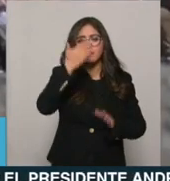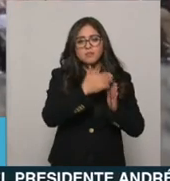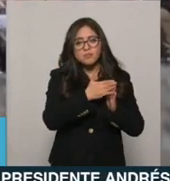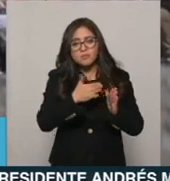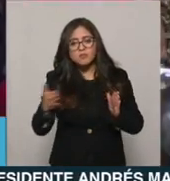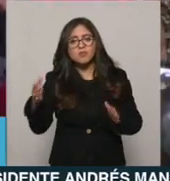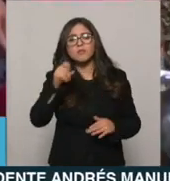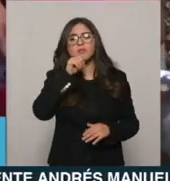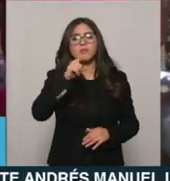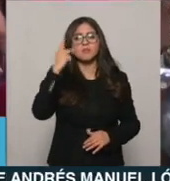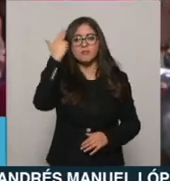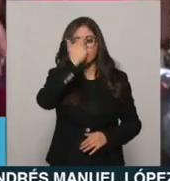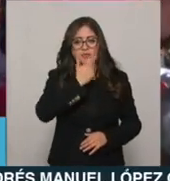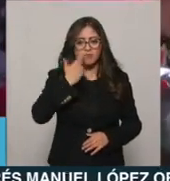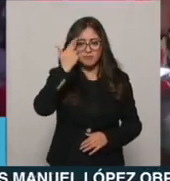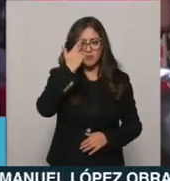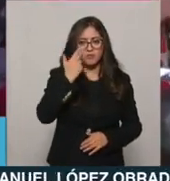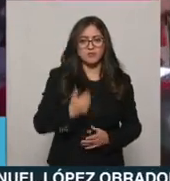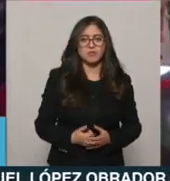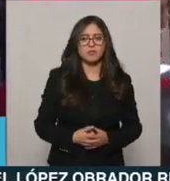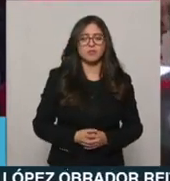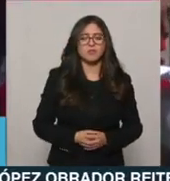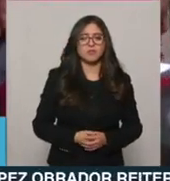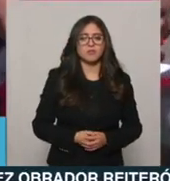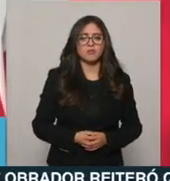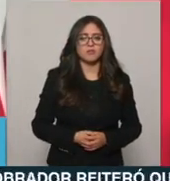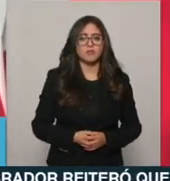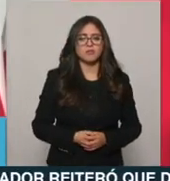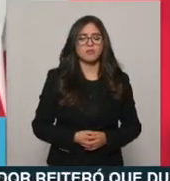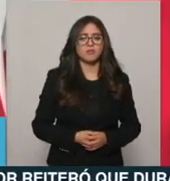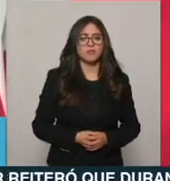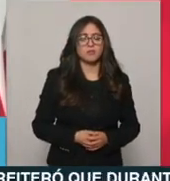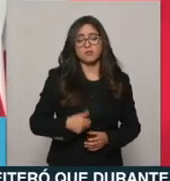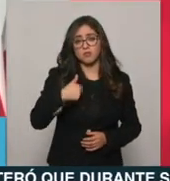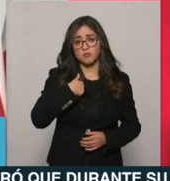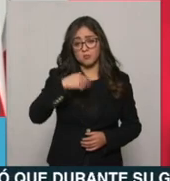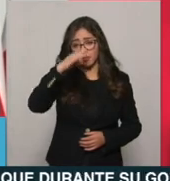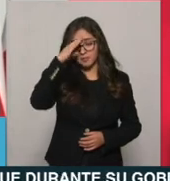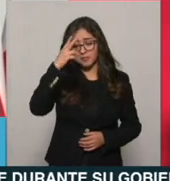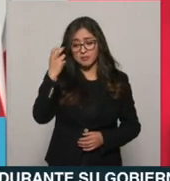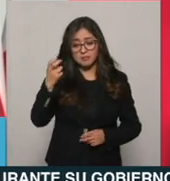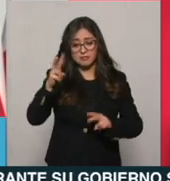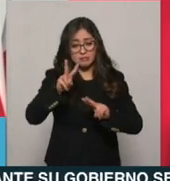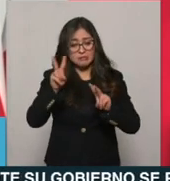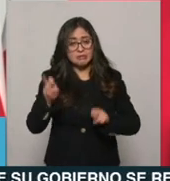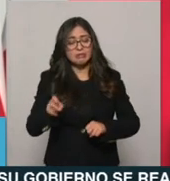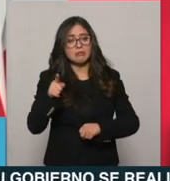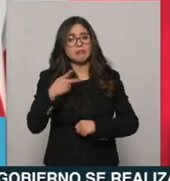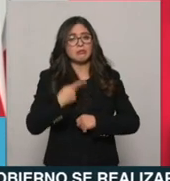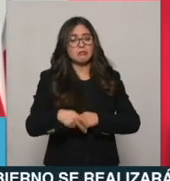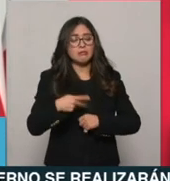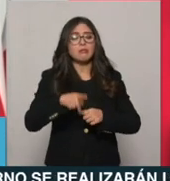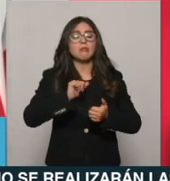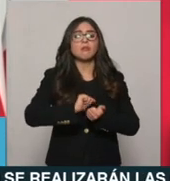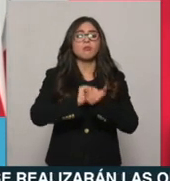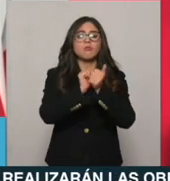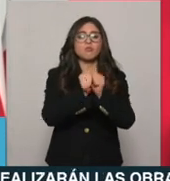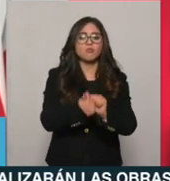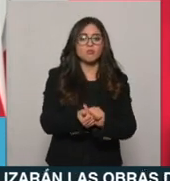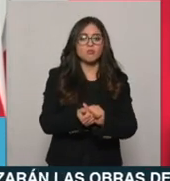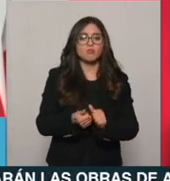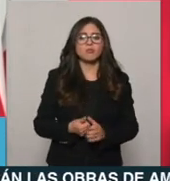lo cual me parece sumamente delicado, porque pues con esto vendríamos